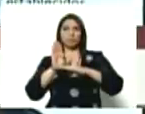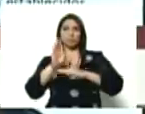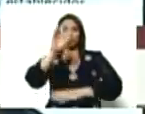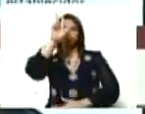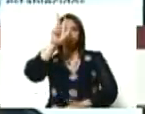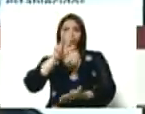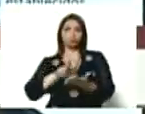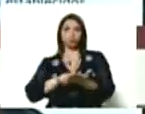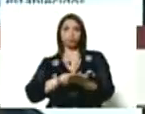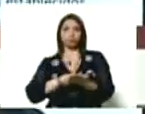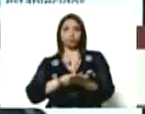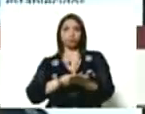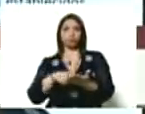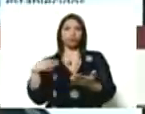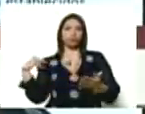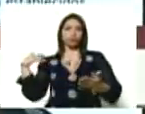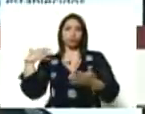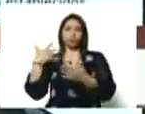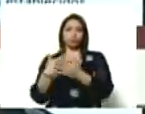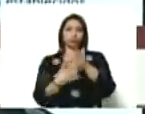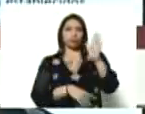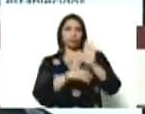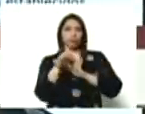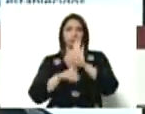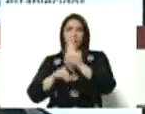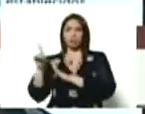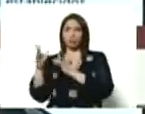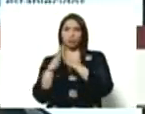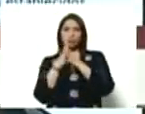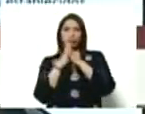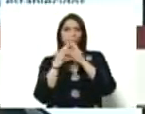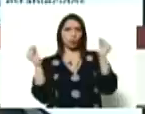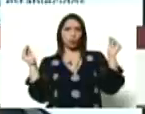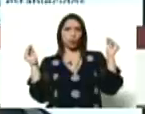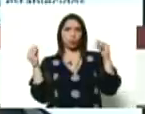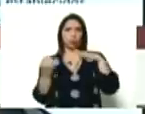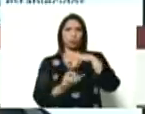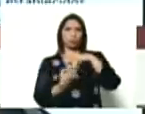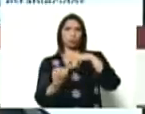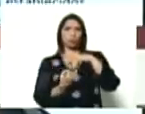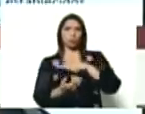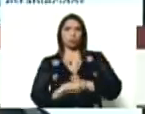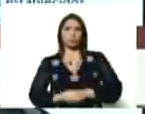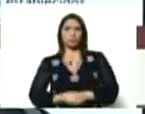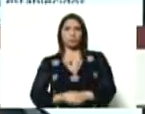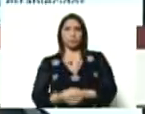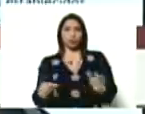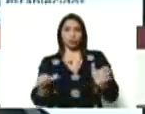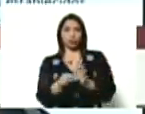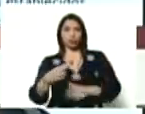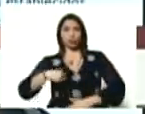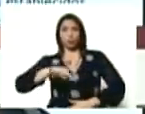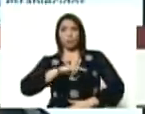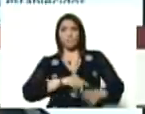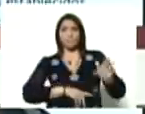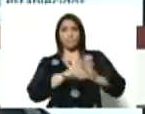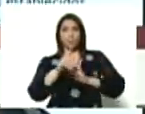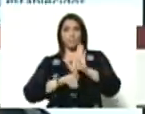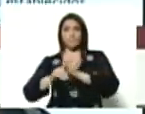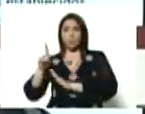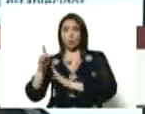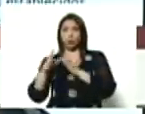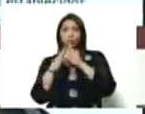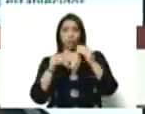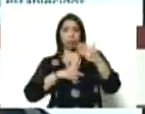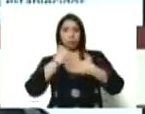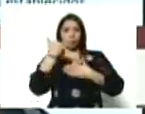aprobado. Se ha venido desarrollando en todas las instalaciones donde estamos desarrollando todo el